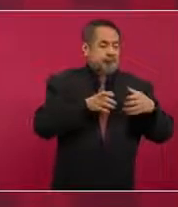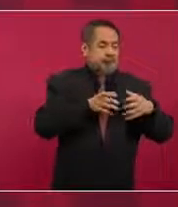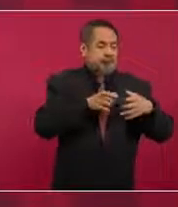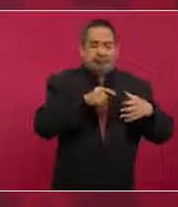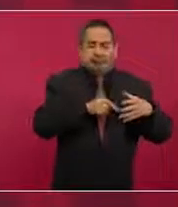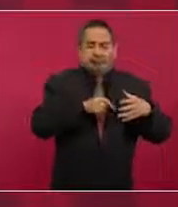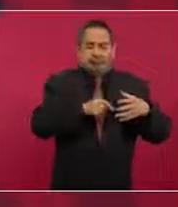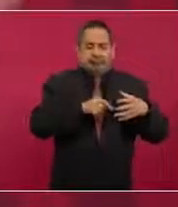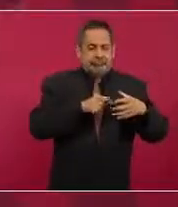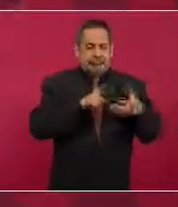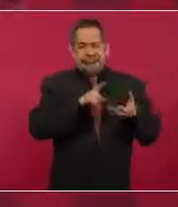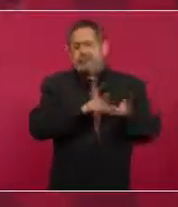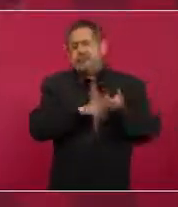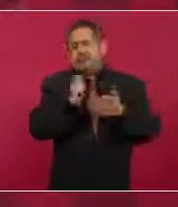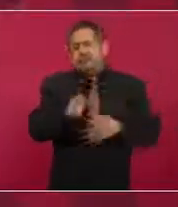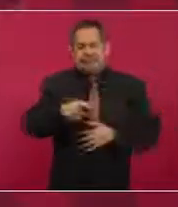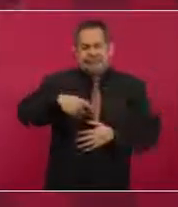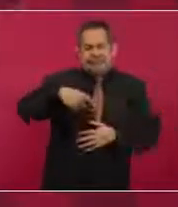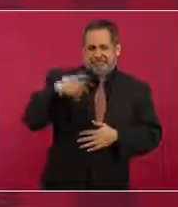el dominio de los ricos.